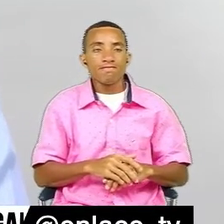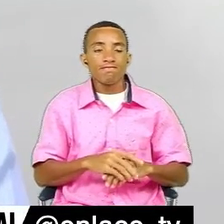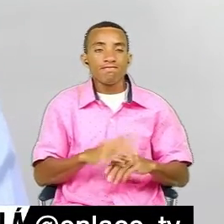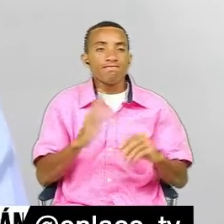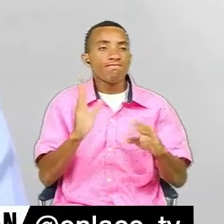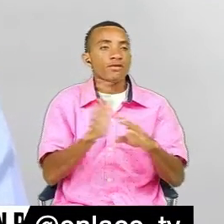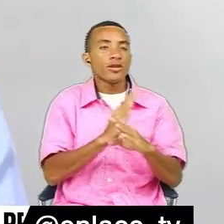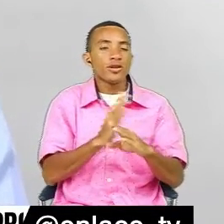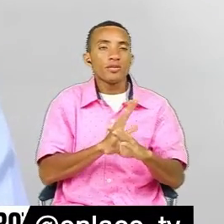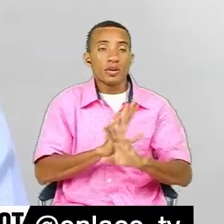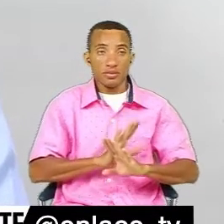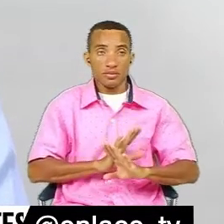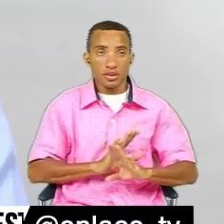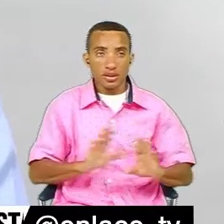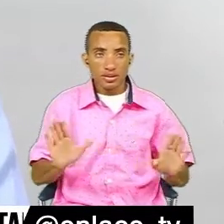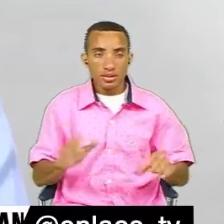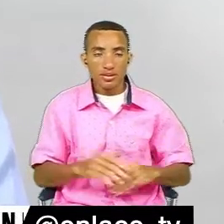es de tipo